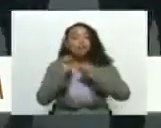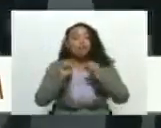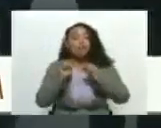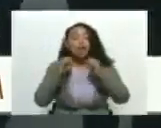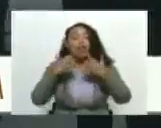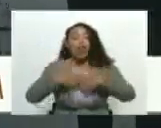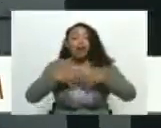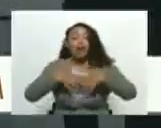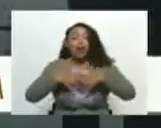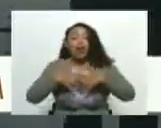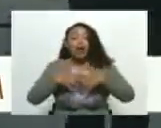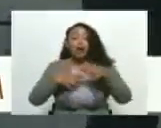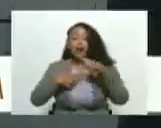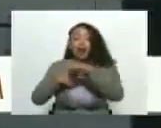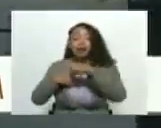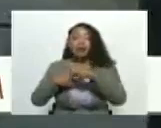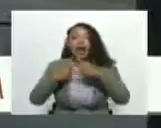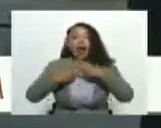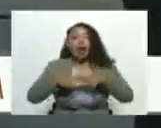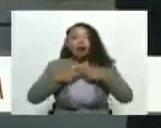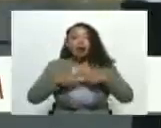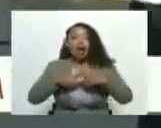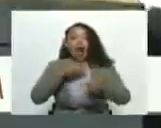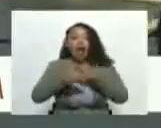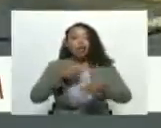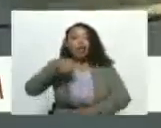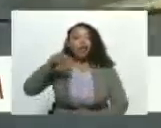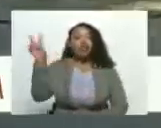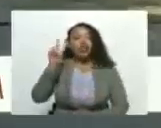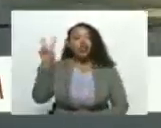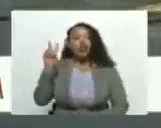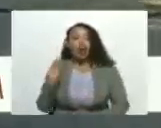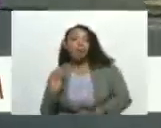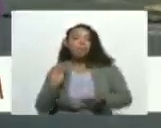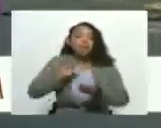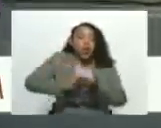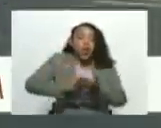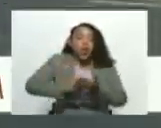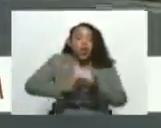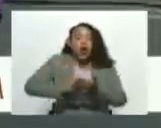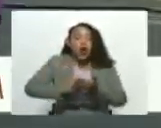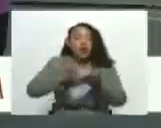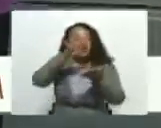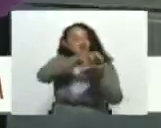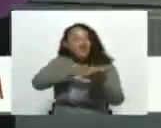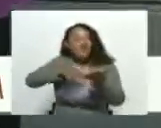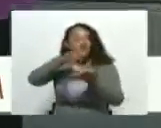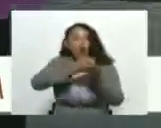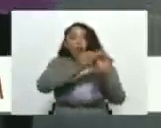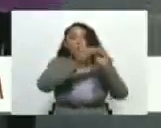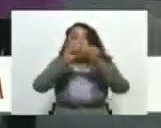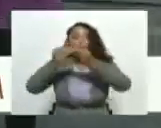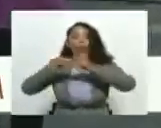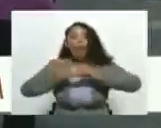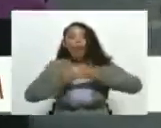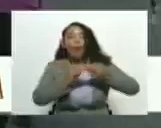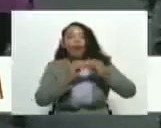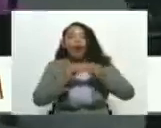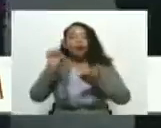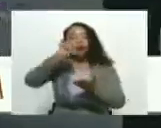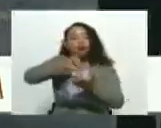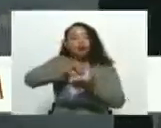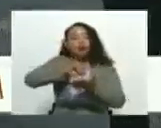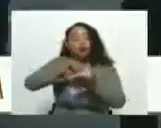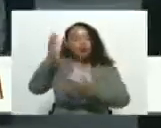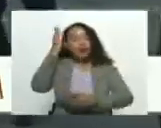industrial, cuando vemos esas piezas que dicen hecho en Venezuela, que han sido incorporados en los tractores fabricados en la República Islámica de Irán,